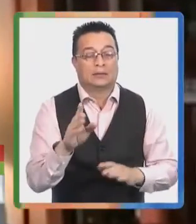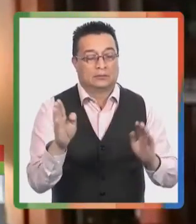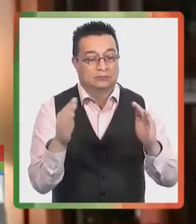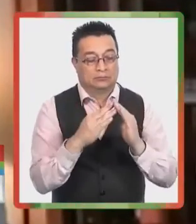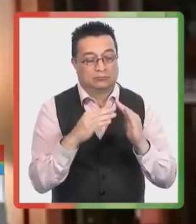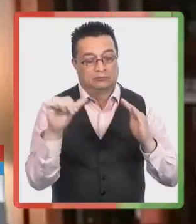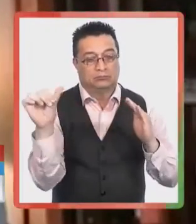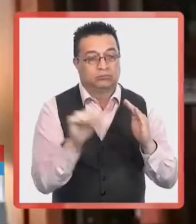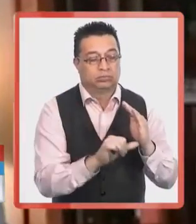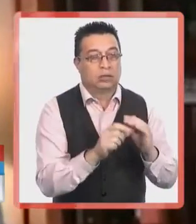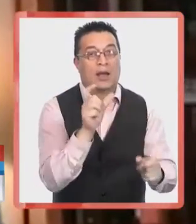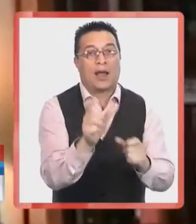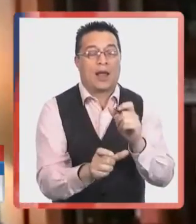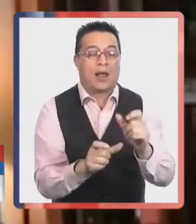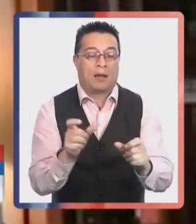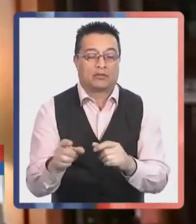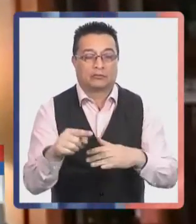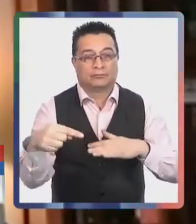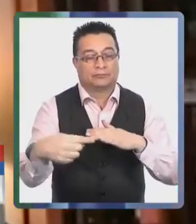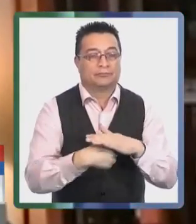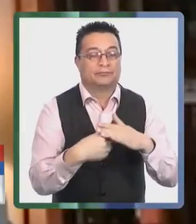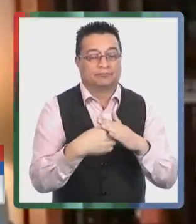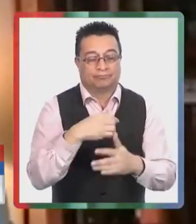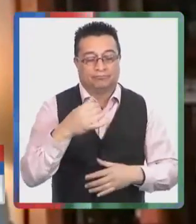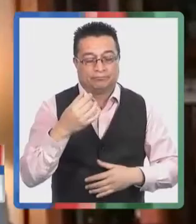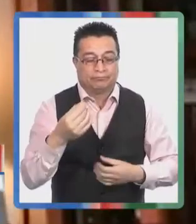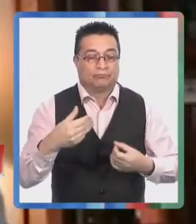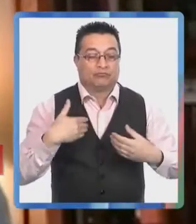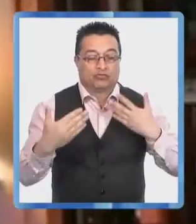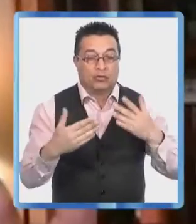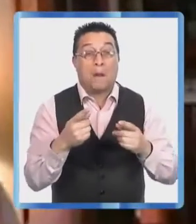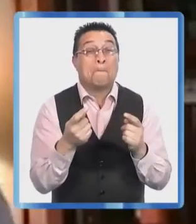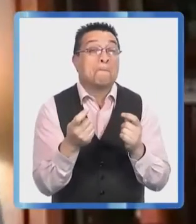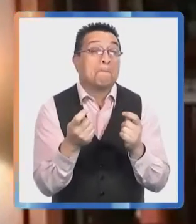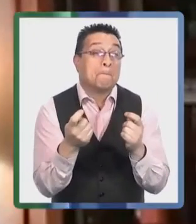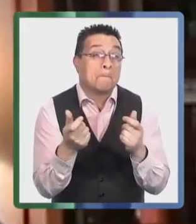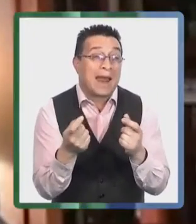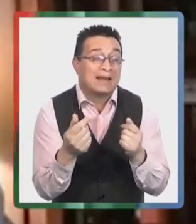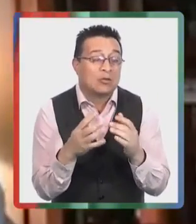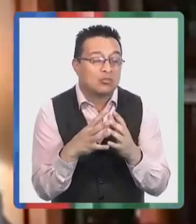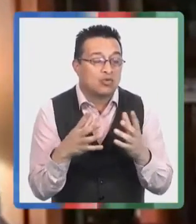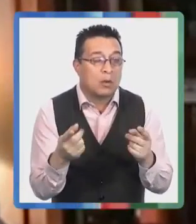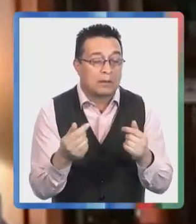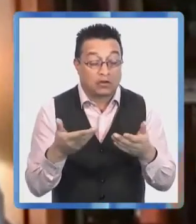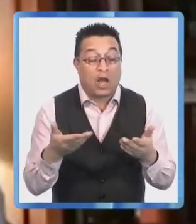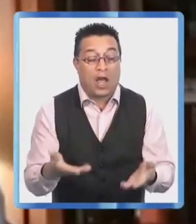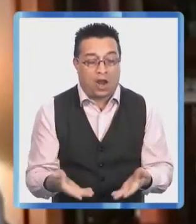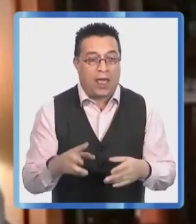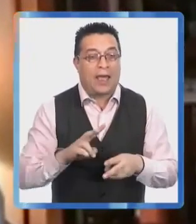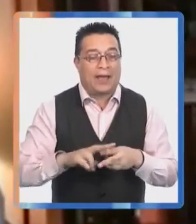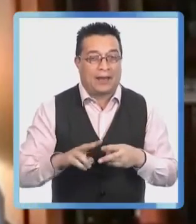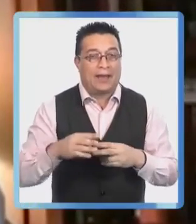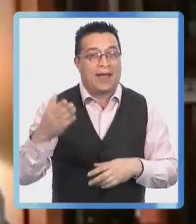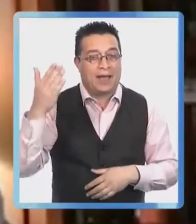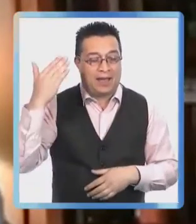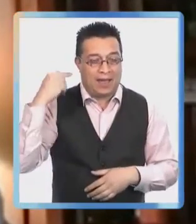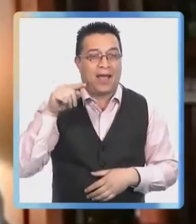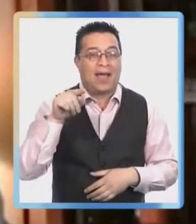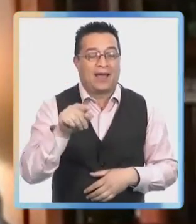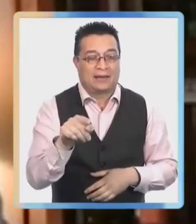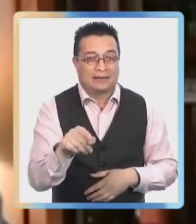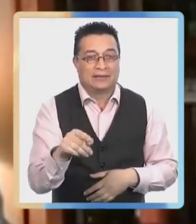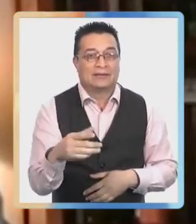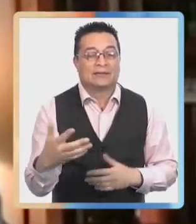y aislamiento de las personas que lleguen infectadas. Muy parecido a lo que estamos haciendo o hicimos durante